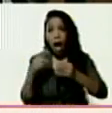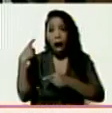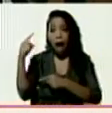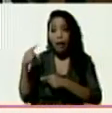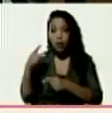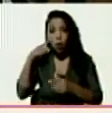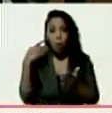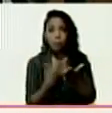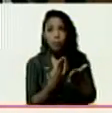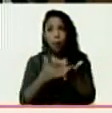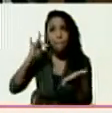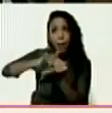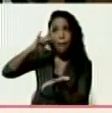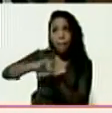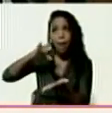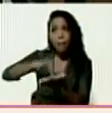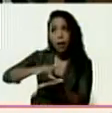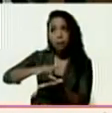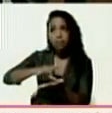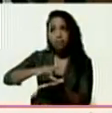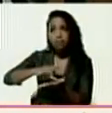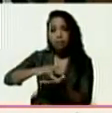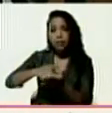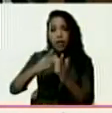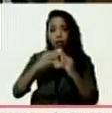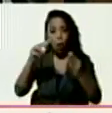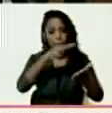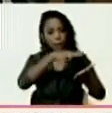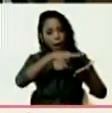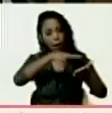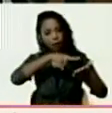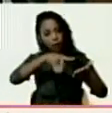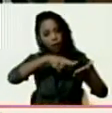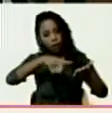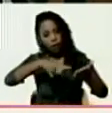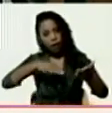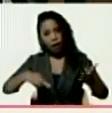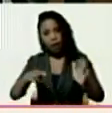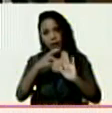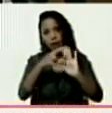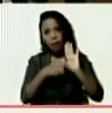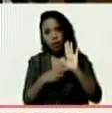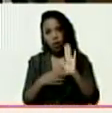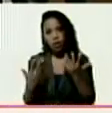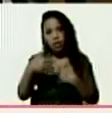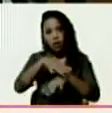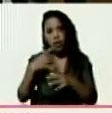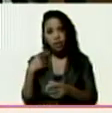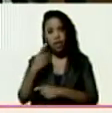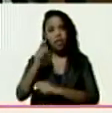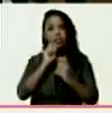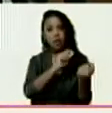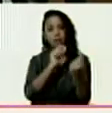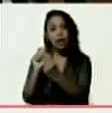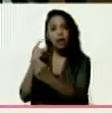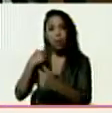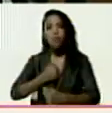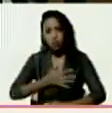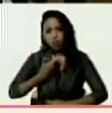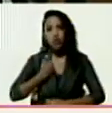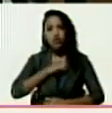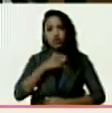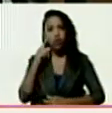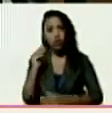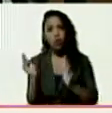presentes se dio lectura a todo el procedimiento de conformidad al reglamento interior y de debate y pudimos nosotros destacar